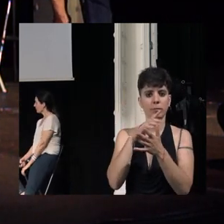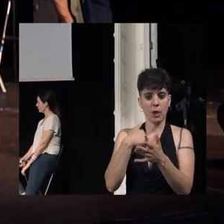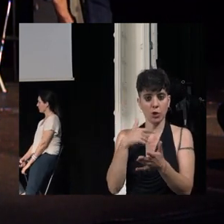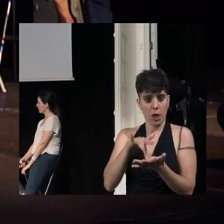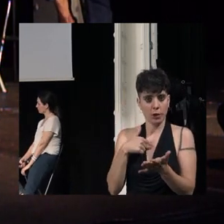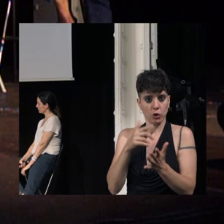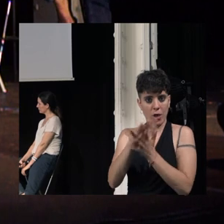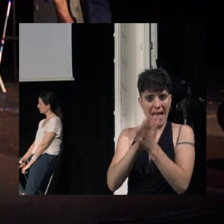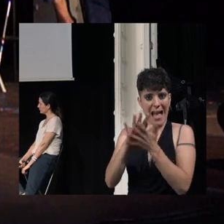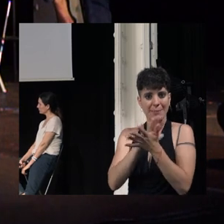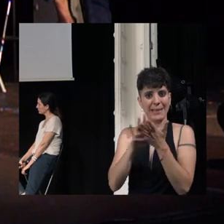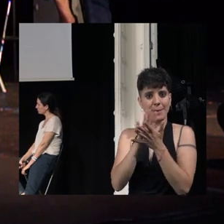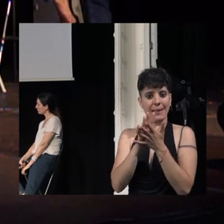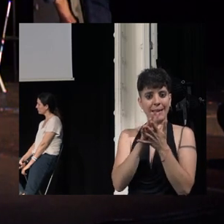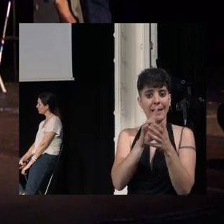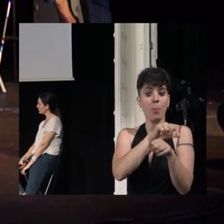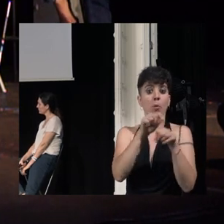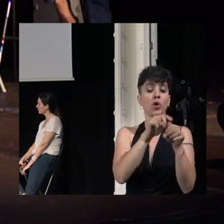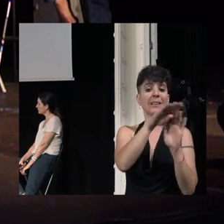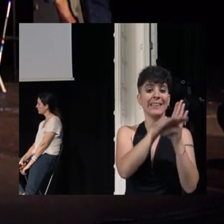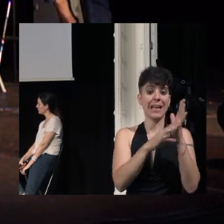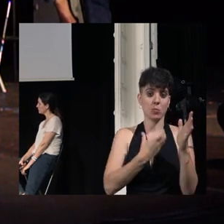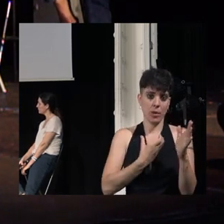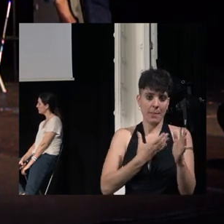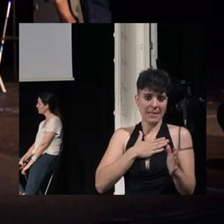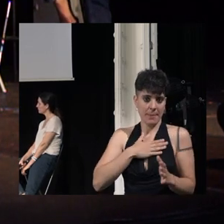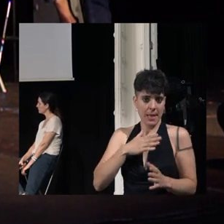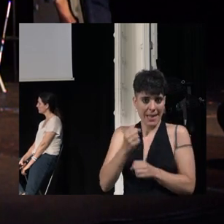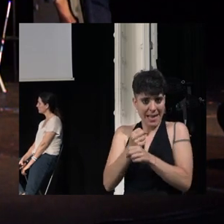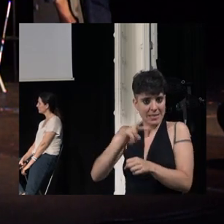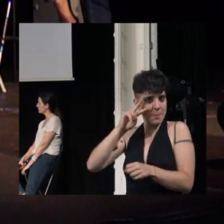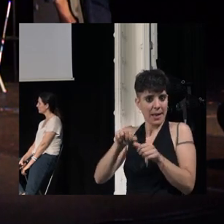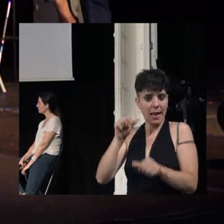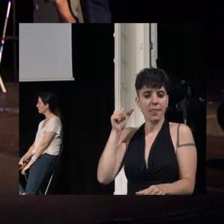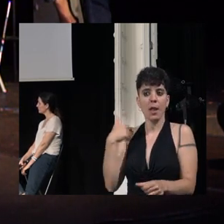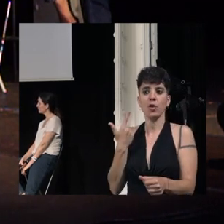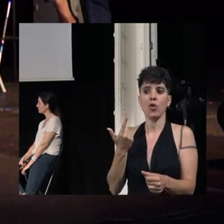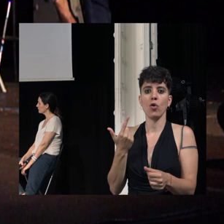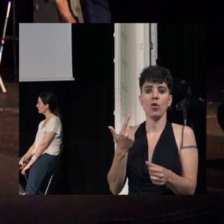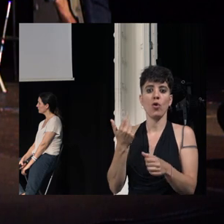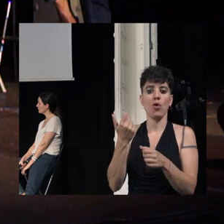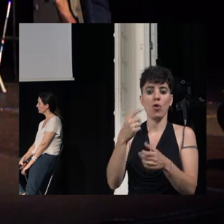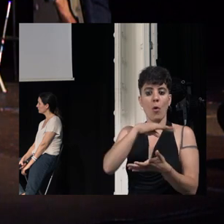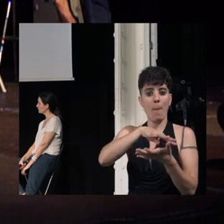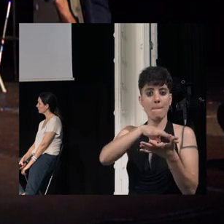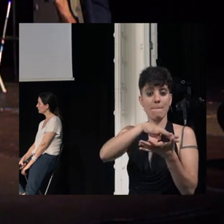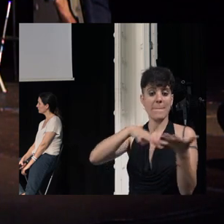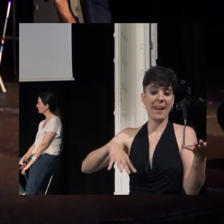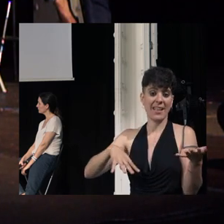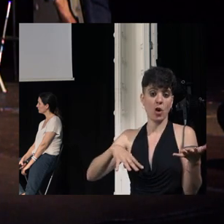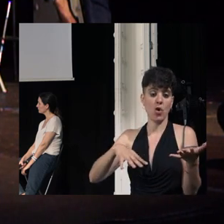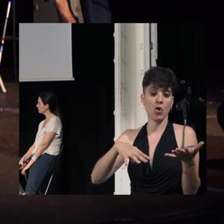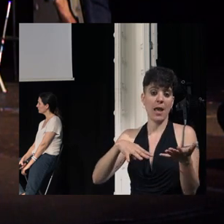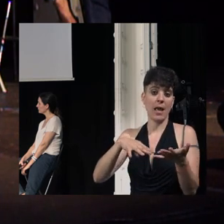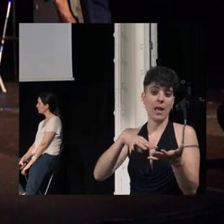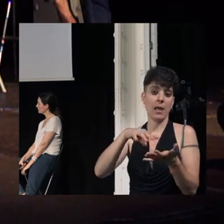hablando, sobre todo cuando hablaba de políticas municipales estaba, y de mi experiencia laboral, yo nunca he trabajado en Barcelona, todo